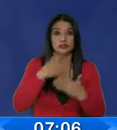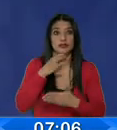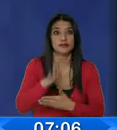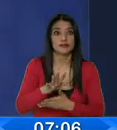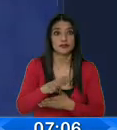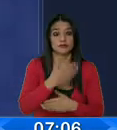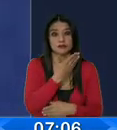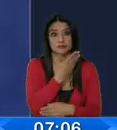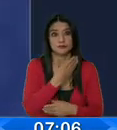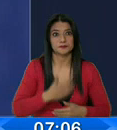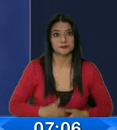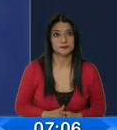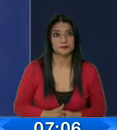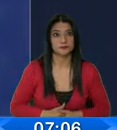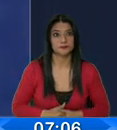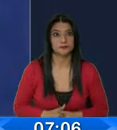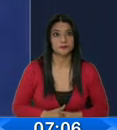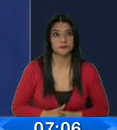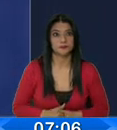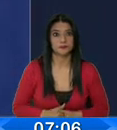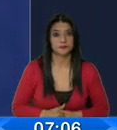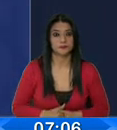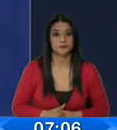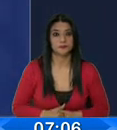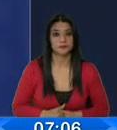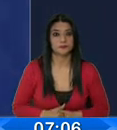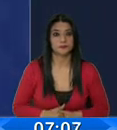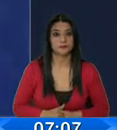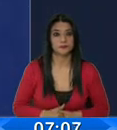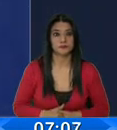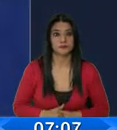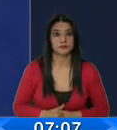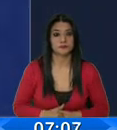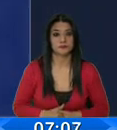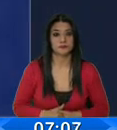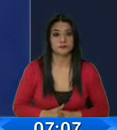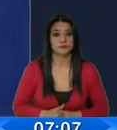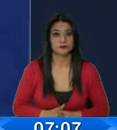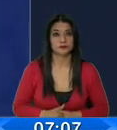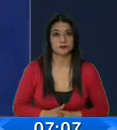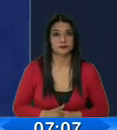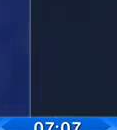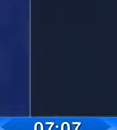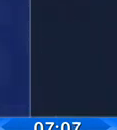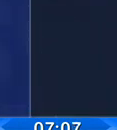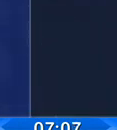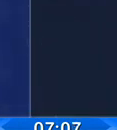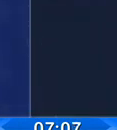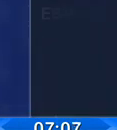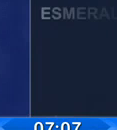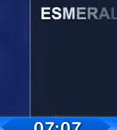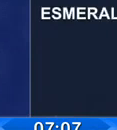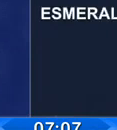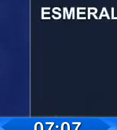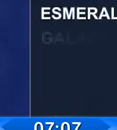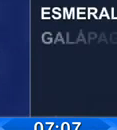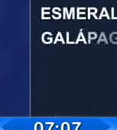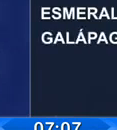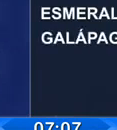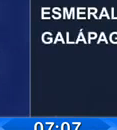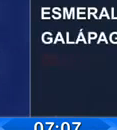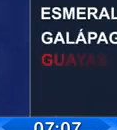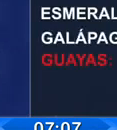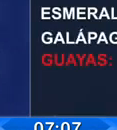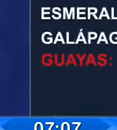fecha 17 de mayo y asuman 33.182 casos. Las provincias más afectadas serían Guayas, Pichincha, Los Ríos, Manabí y